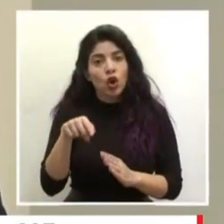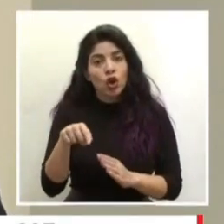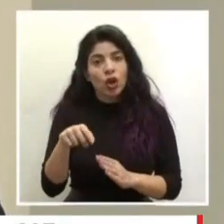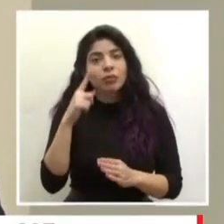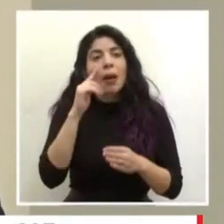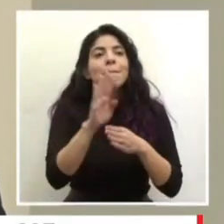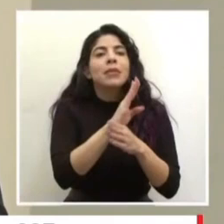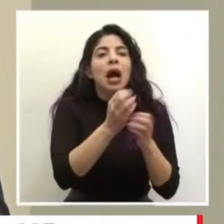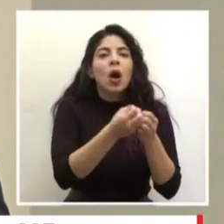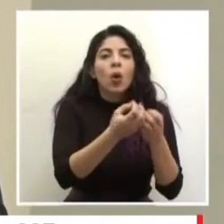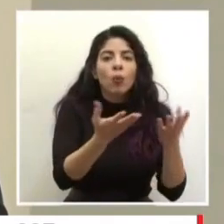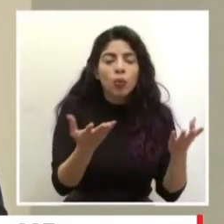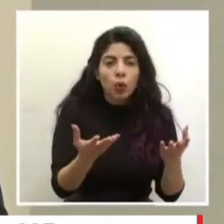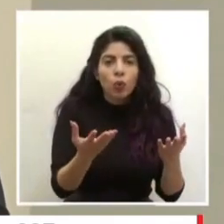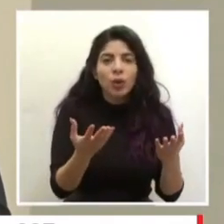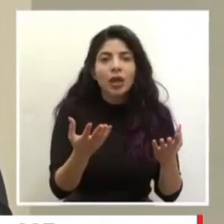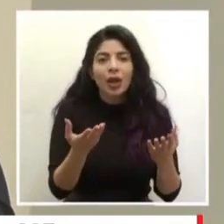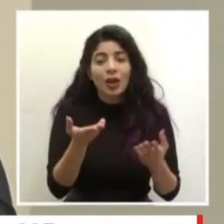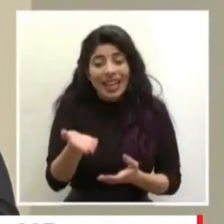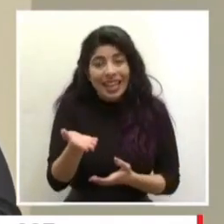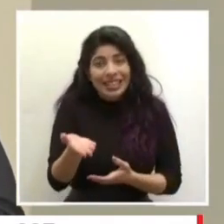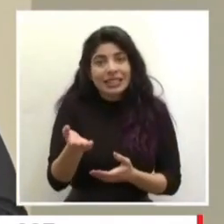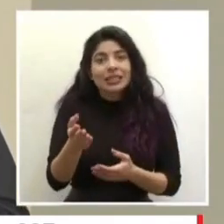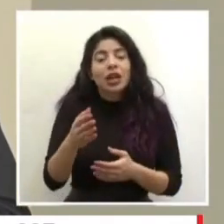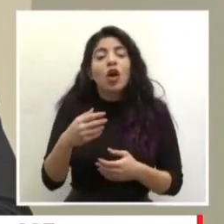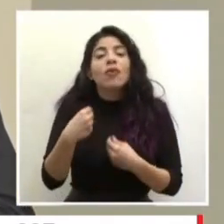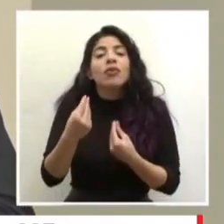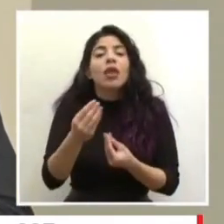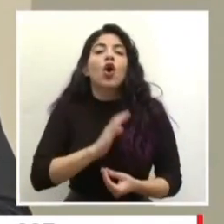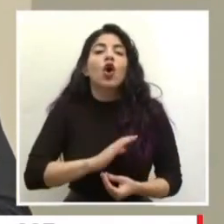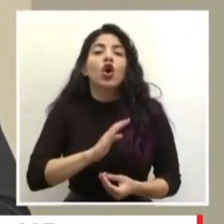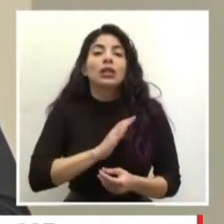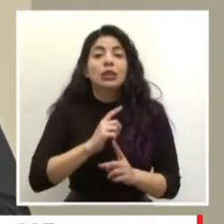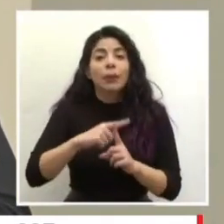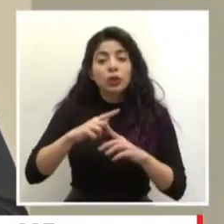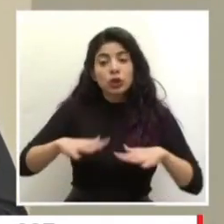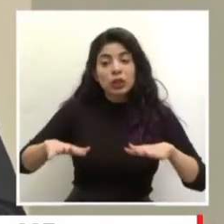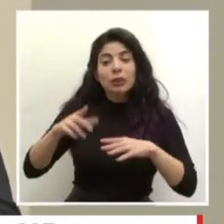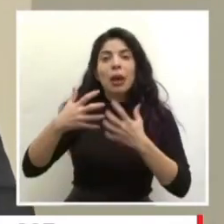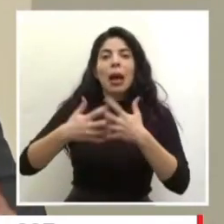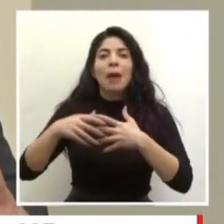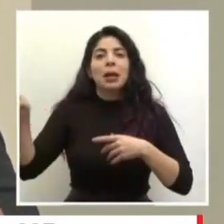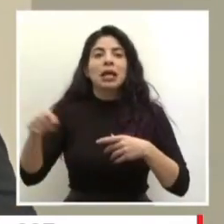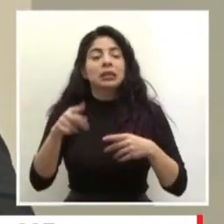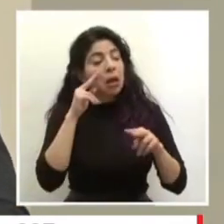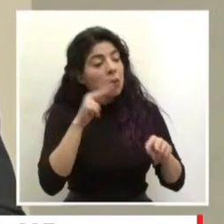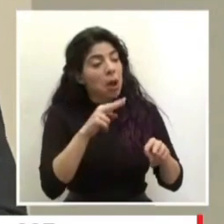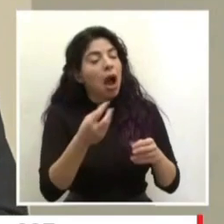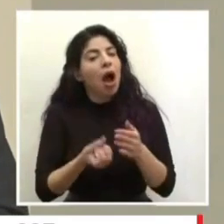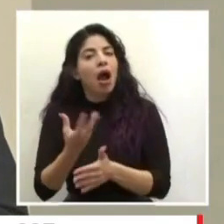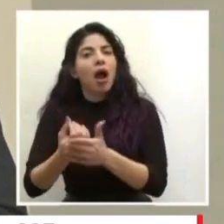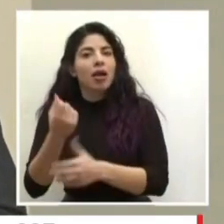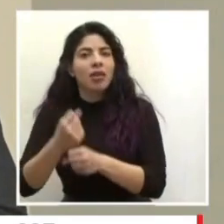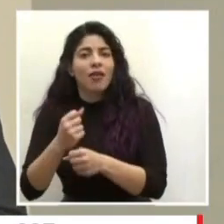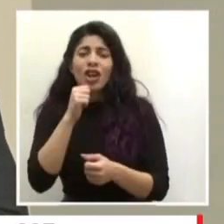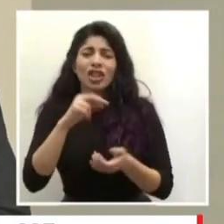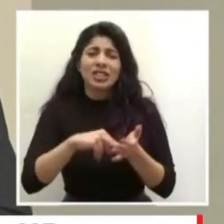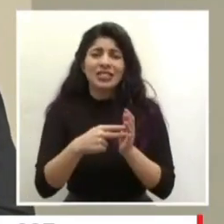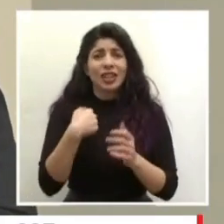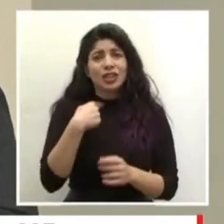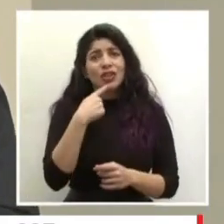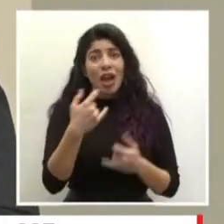bancos públicos, tiene que ver con esas condiciones que generen. Yo no estoy diciendo tampoco, ni por asomo, que estemos pasando